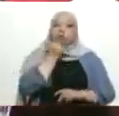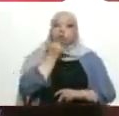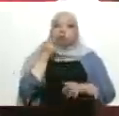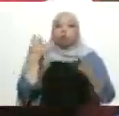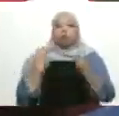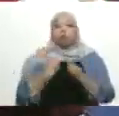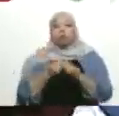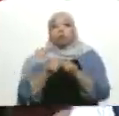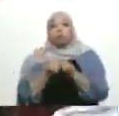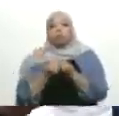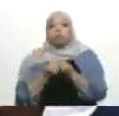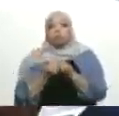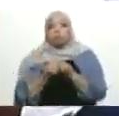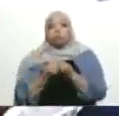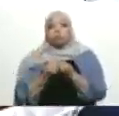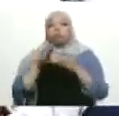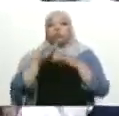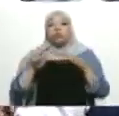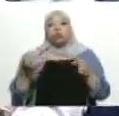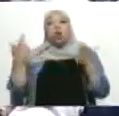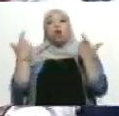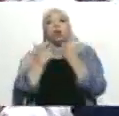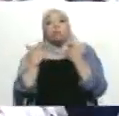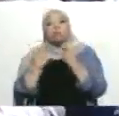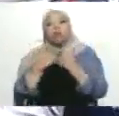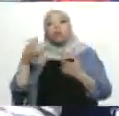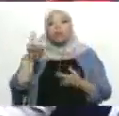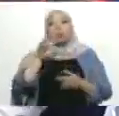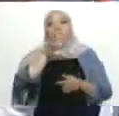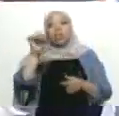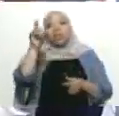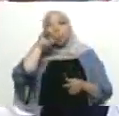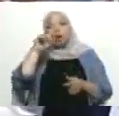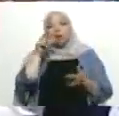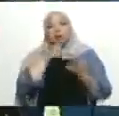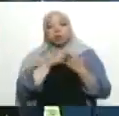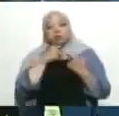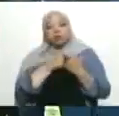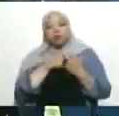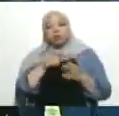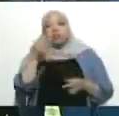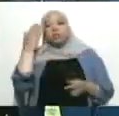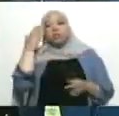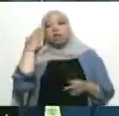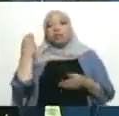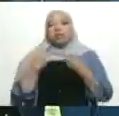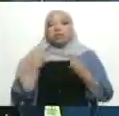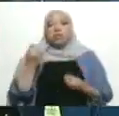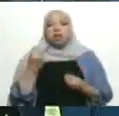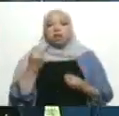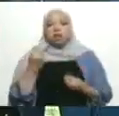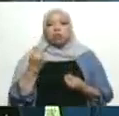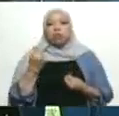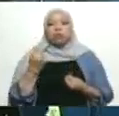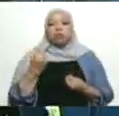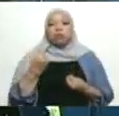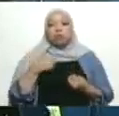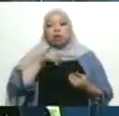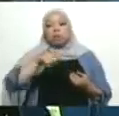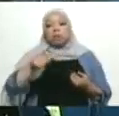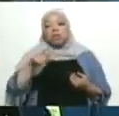cometido todos los enemigos de esta patria en más de 500 años. ¿Saben qué hicieron ellos? Subestimaron al